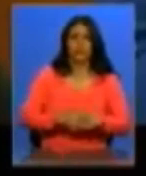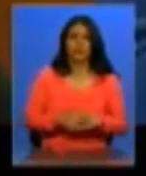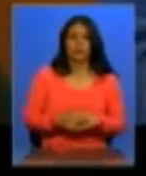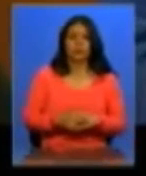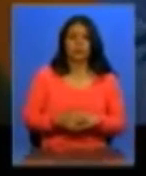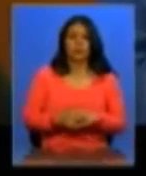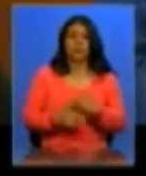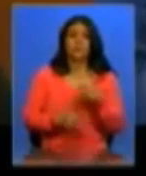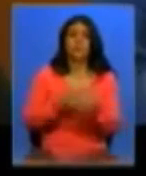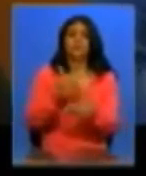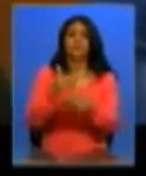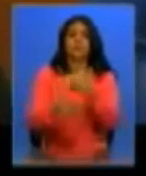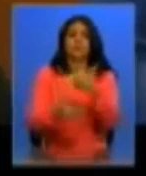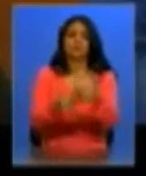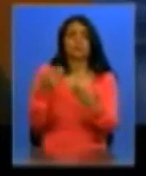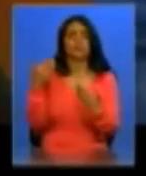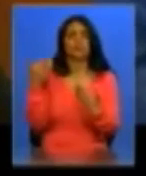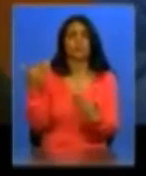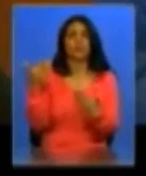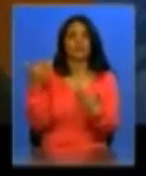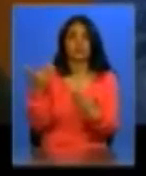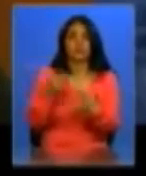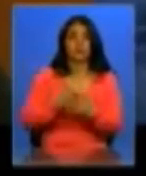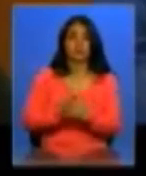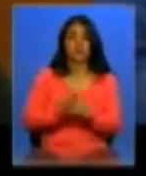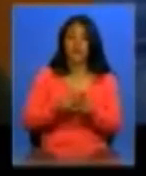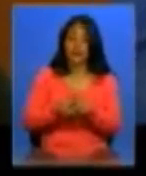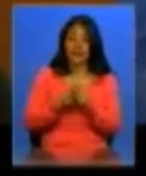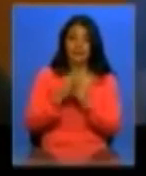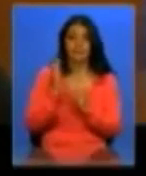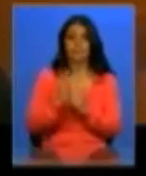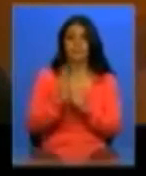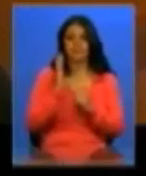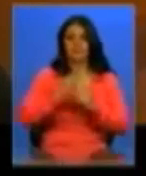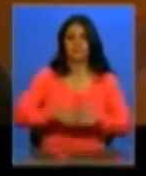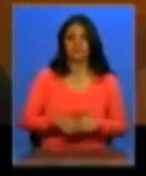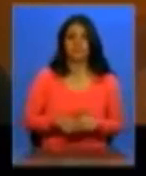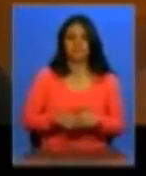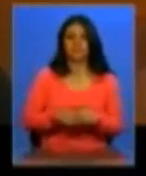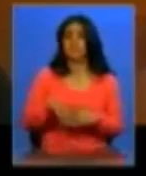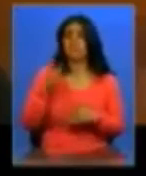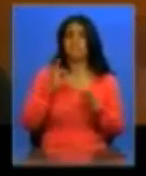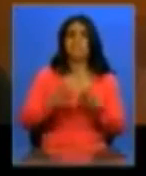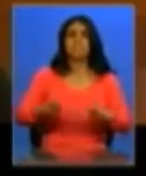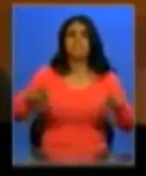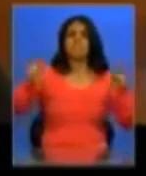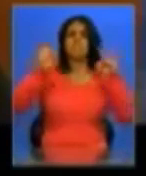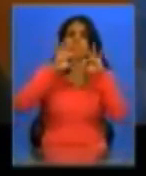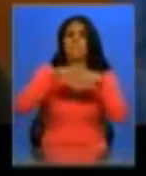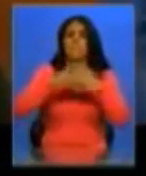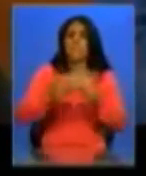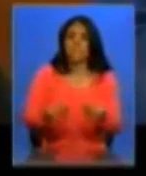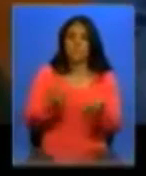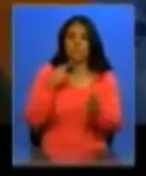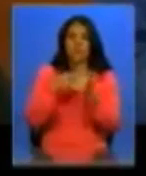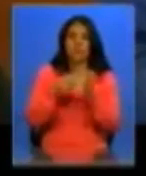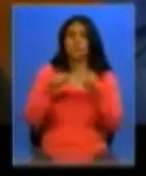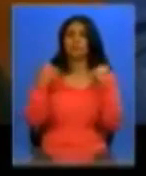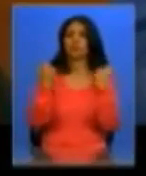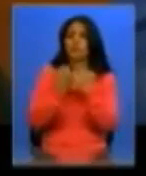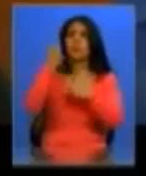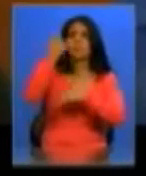proceso político. Como punto de partida, es fundamental cuestionarse quién debería mandar en una